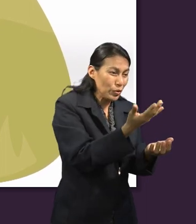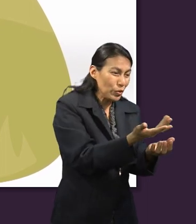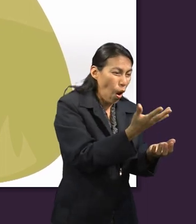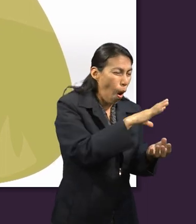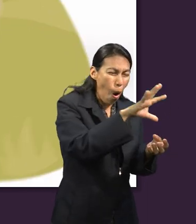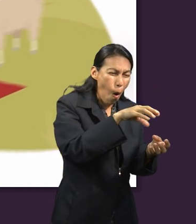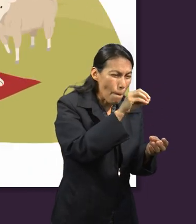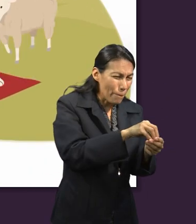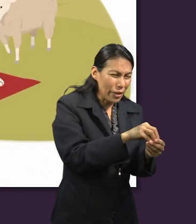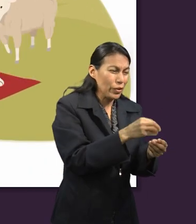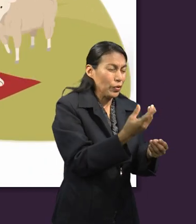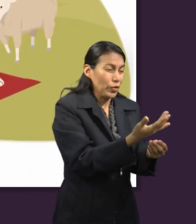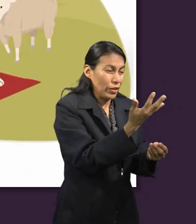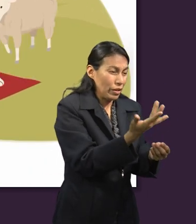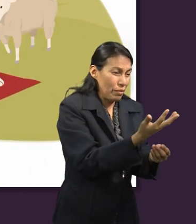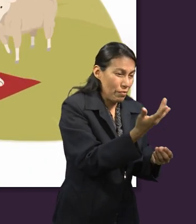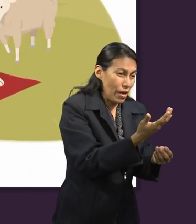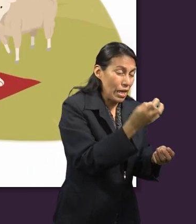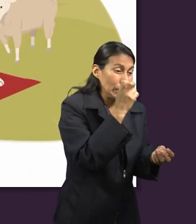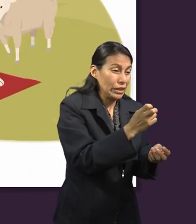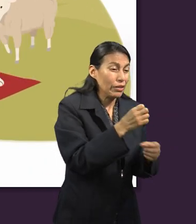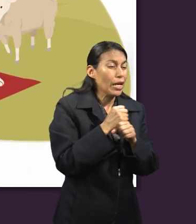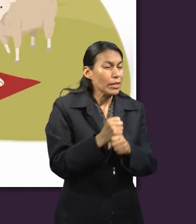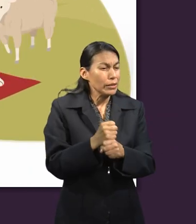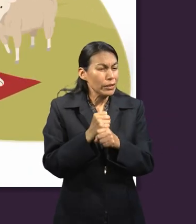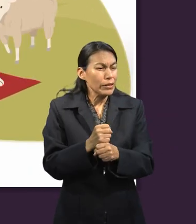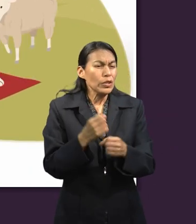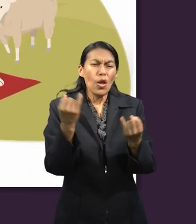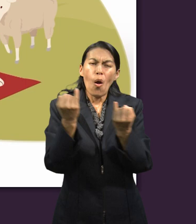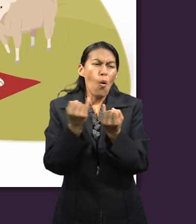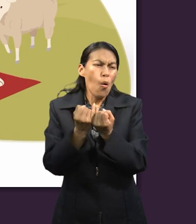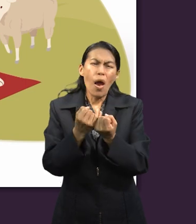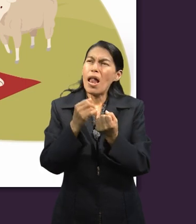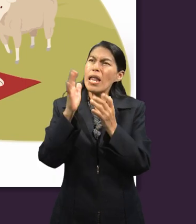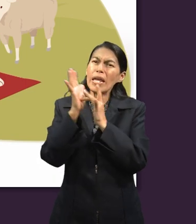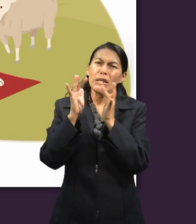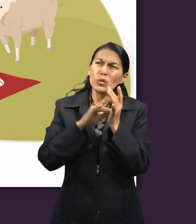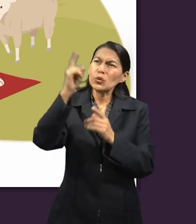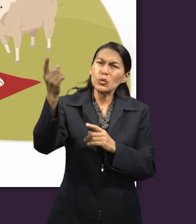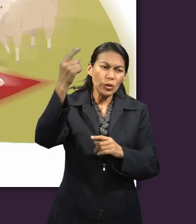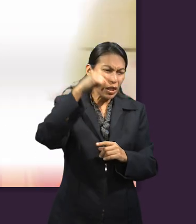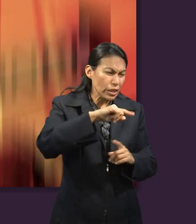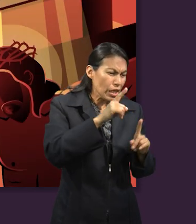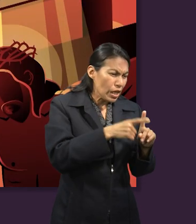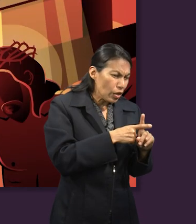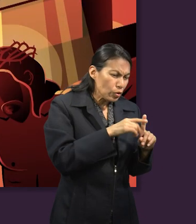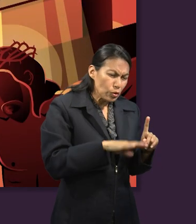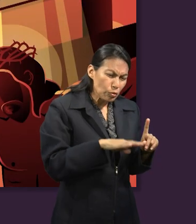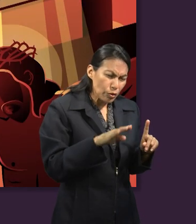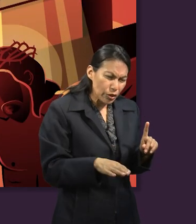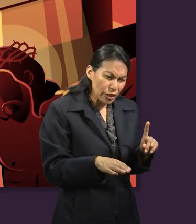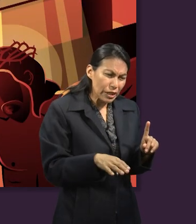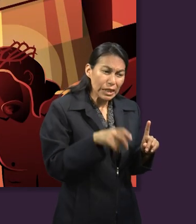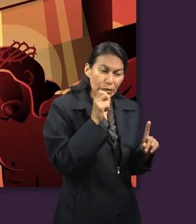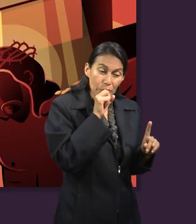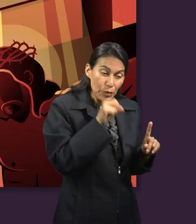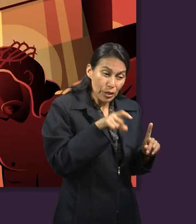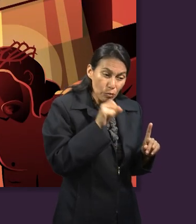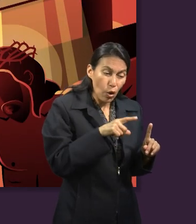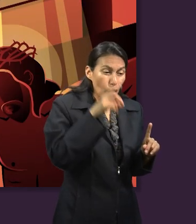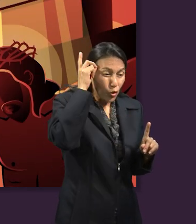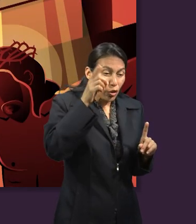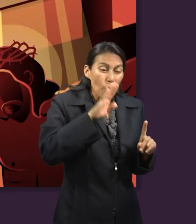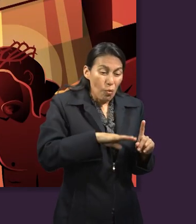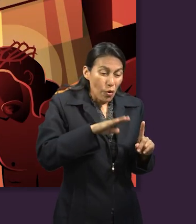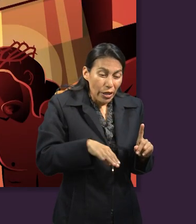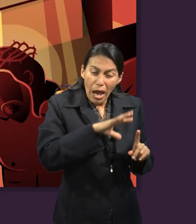por ende el holocausto señalaba la plenitud del sacrificio de dios por medio de jesucristo para la salvación de la